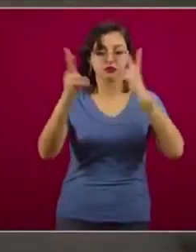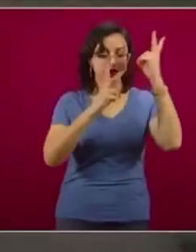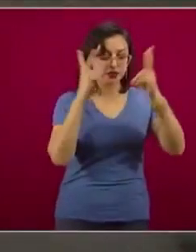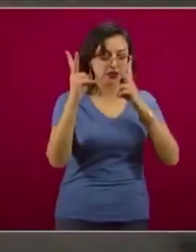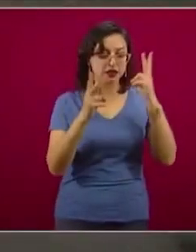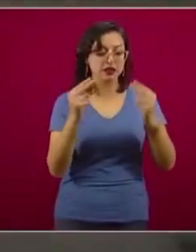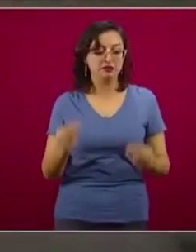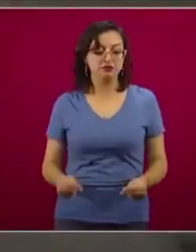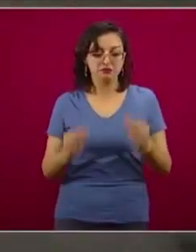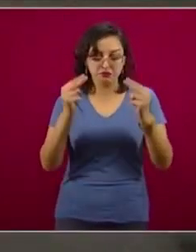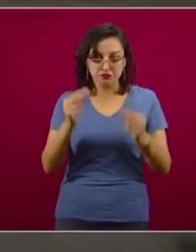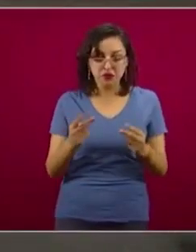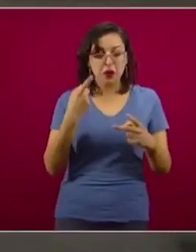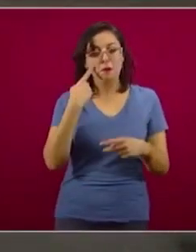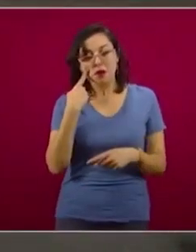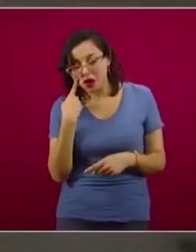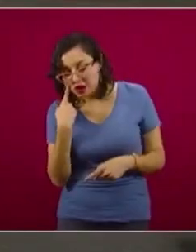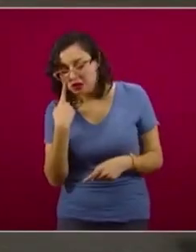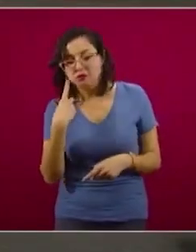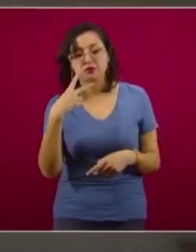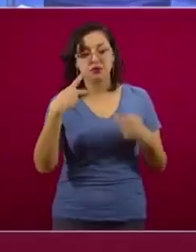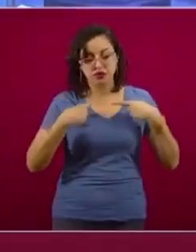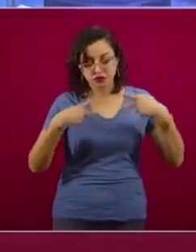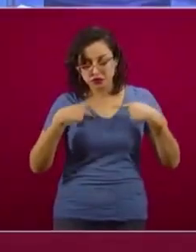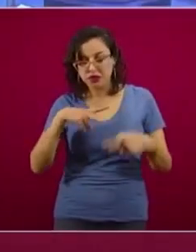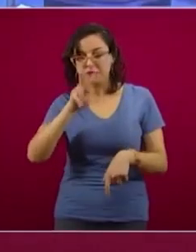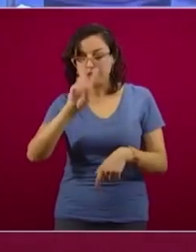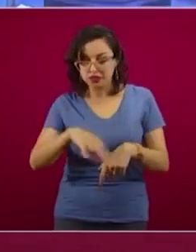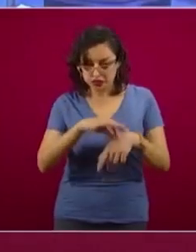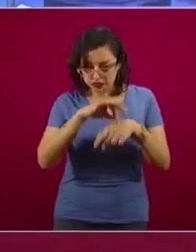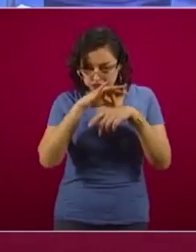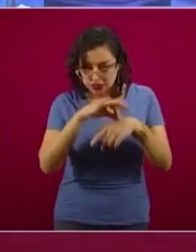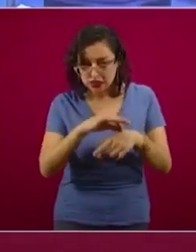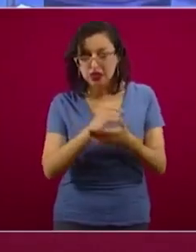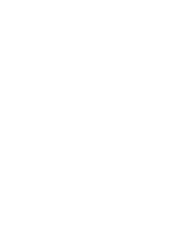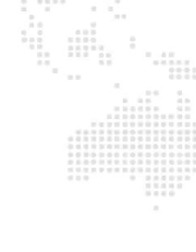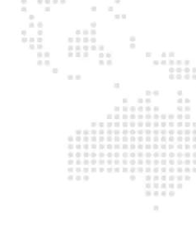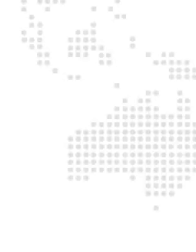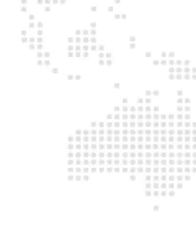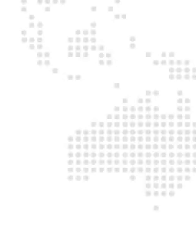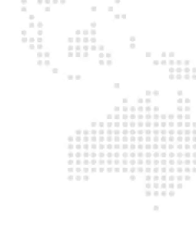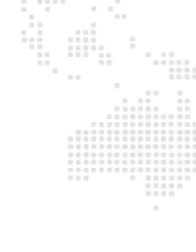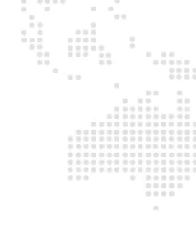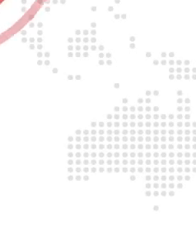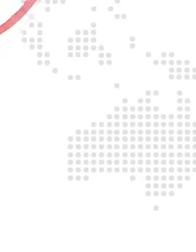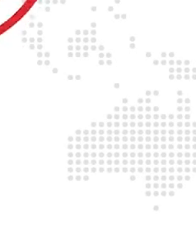validar que están las personas y que sí les interesa recibir un crédito.